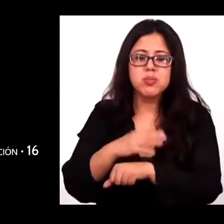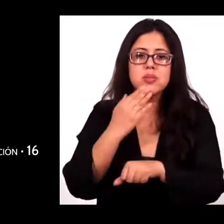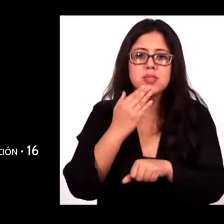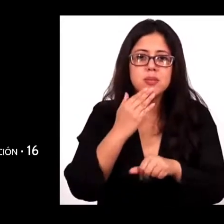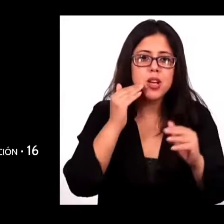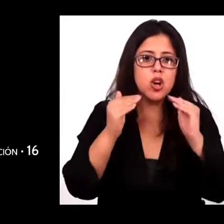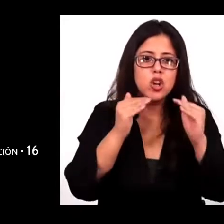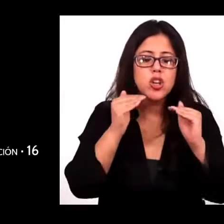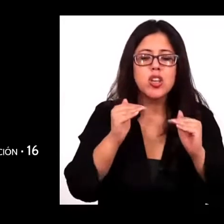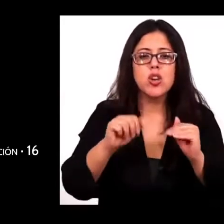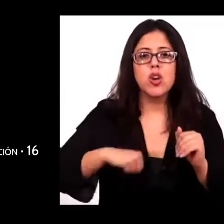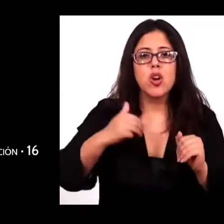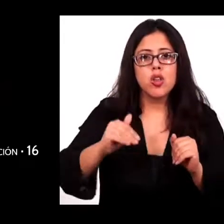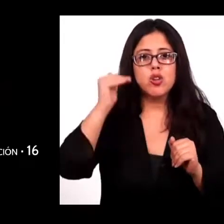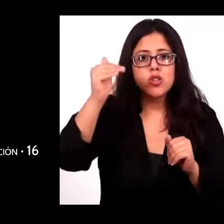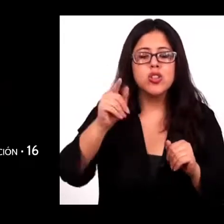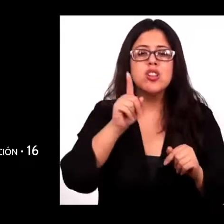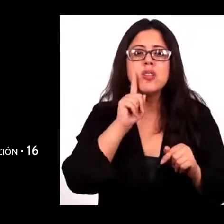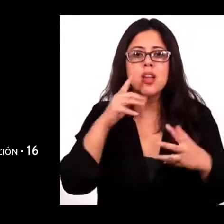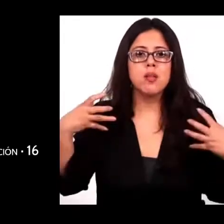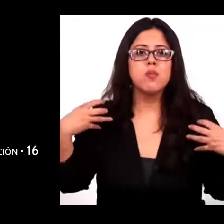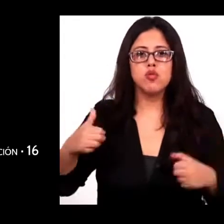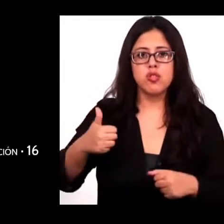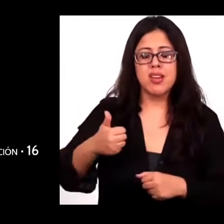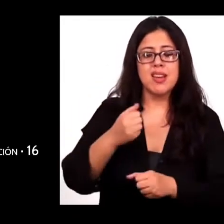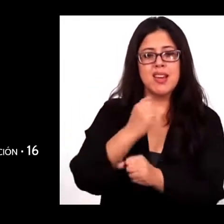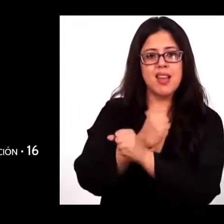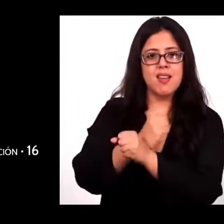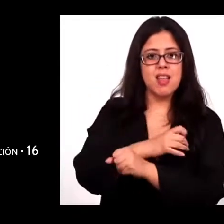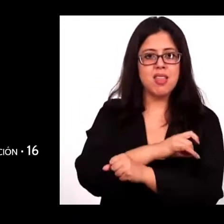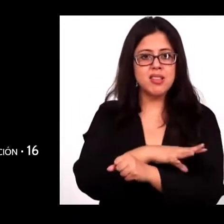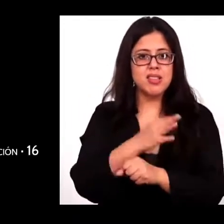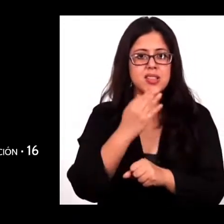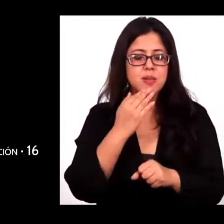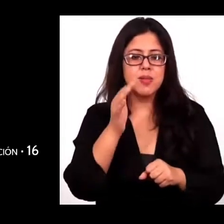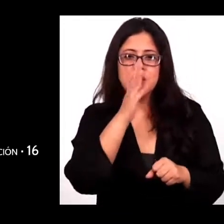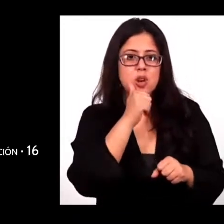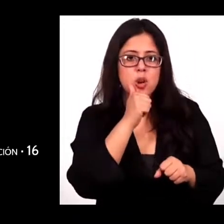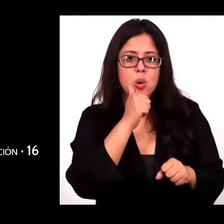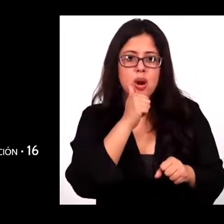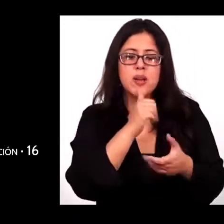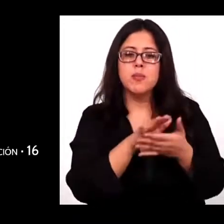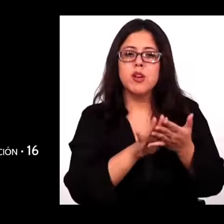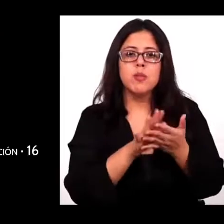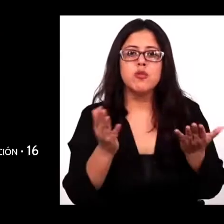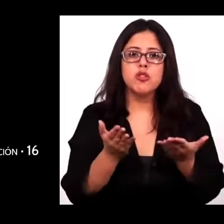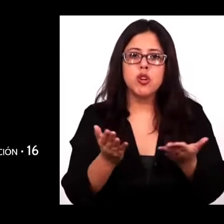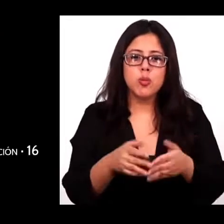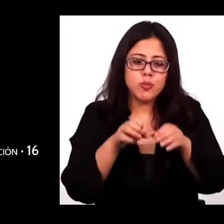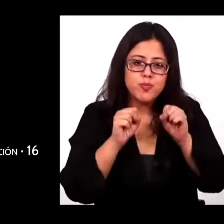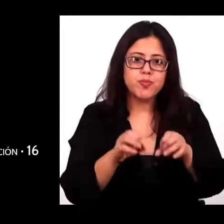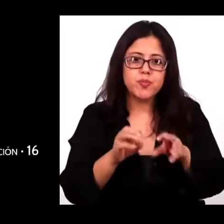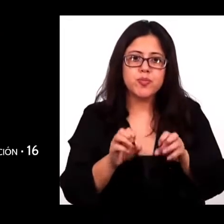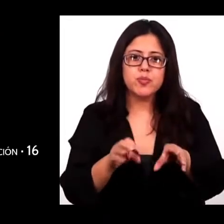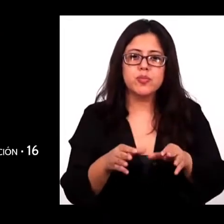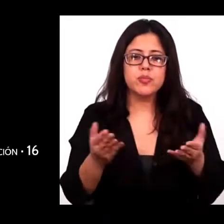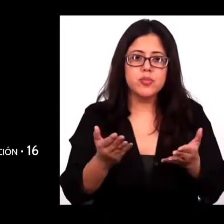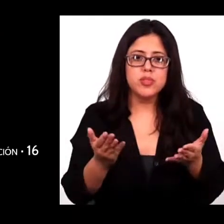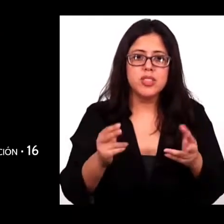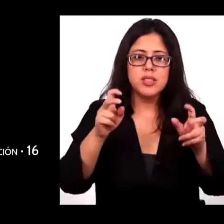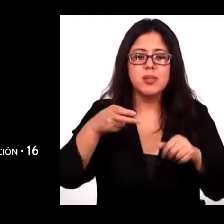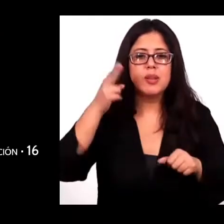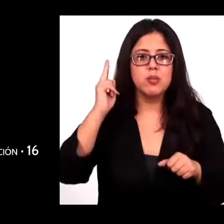niñas y adolescentes a Carabineros de Chile. Tampoco acerca de cómo se ha capacitado y formado en la